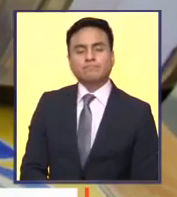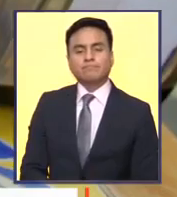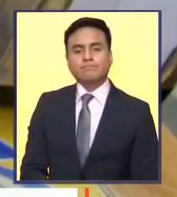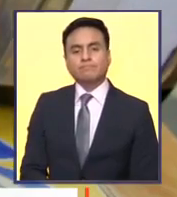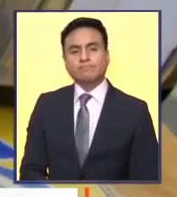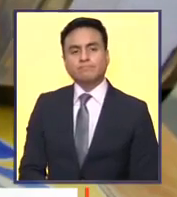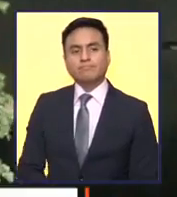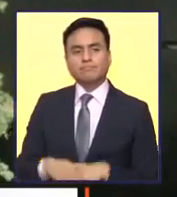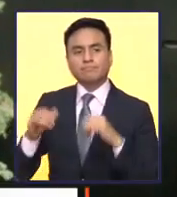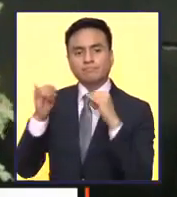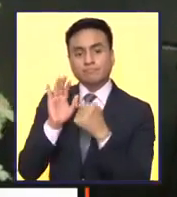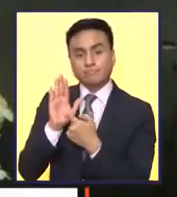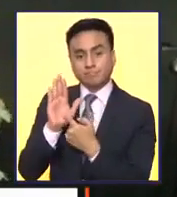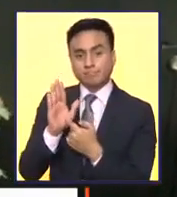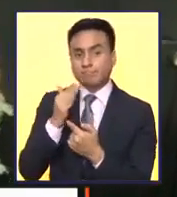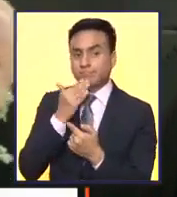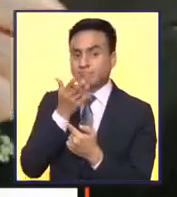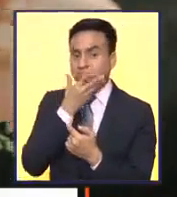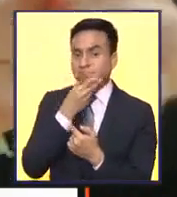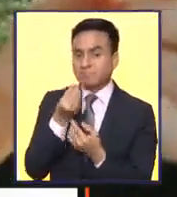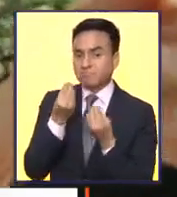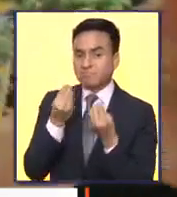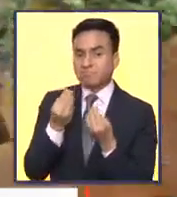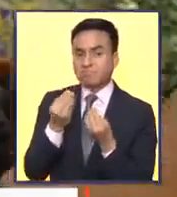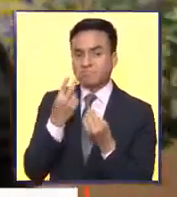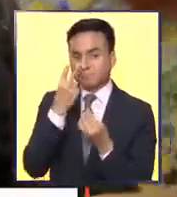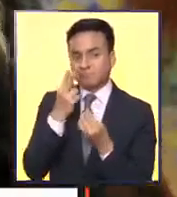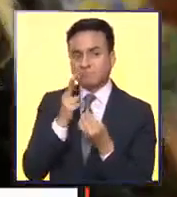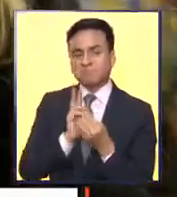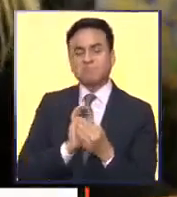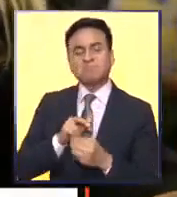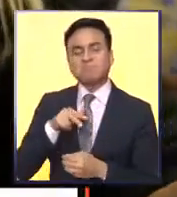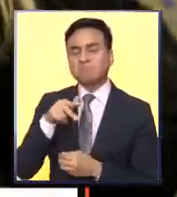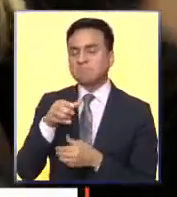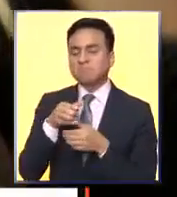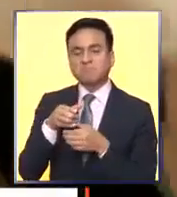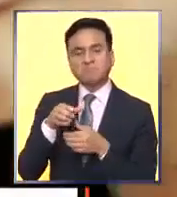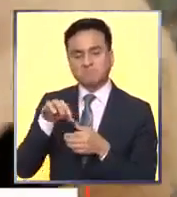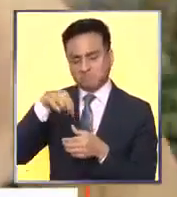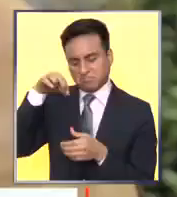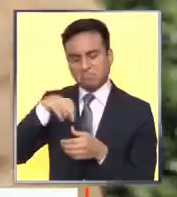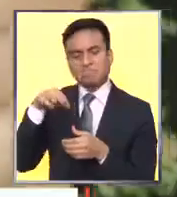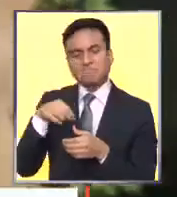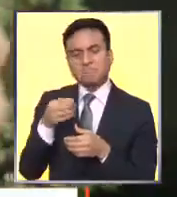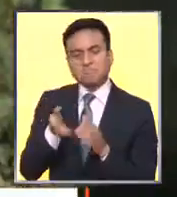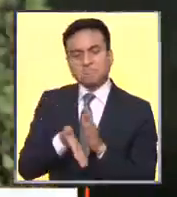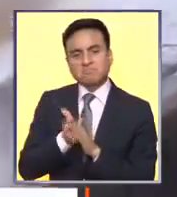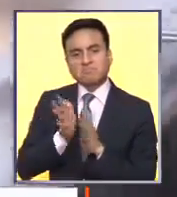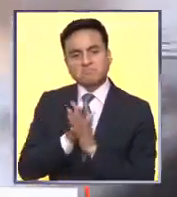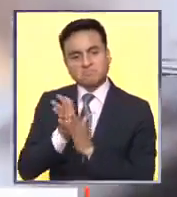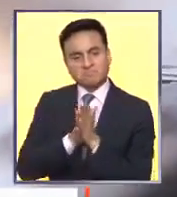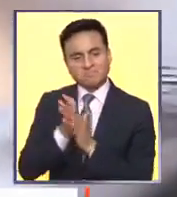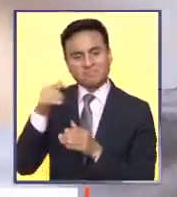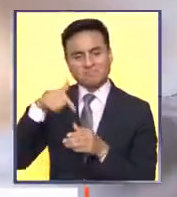El formato de presentación además está muy bueno. Yo me puedo ir perfectamente caminando con mis churros y mi salsa de chocolate.